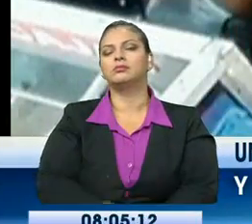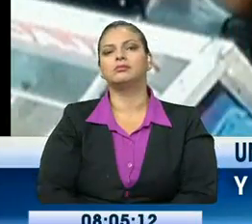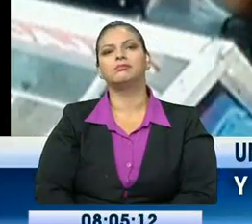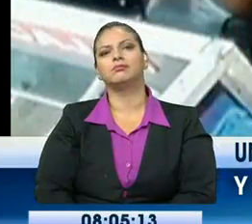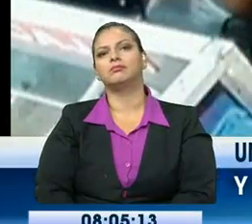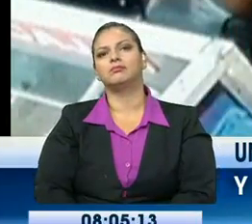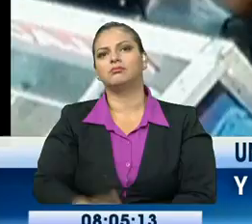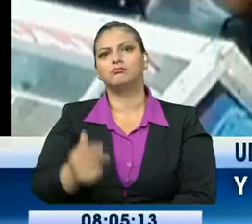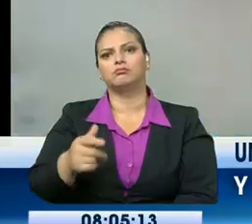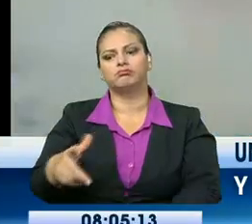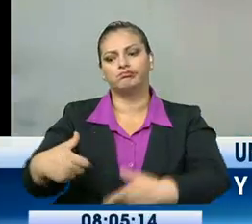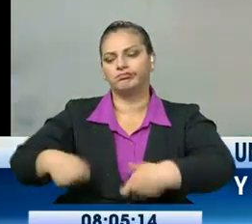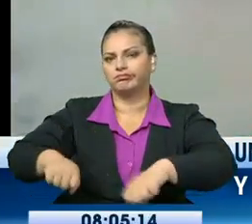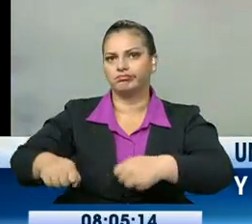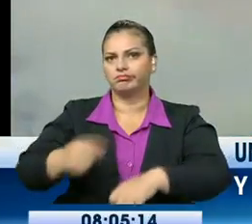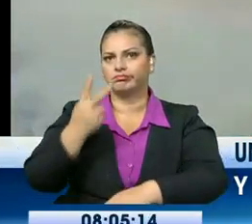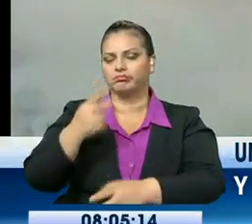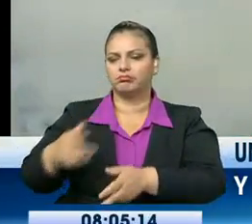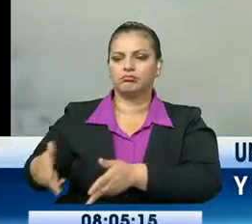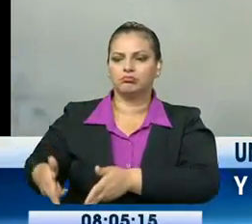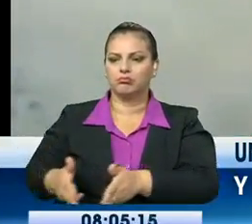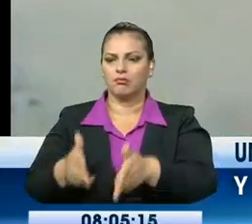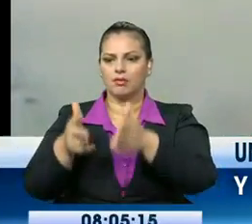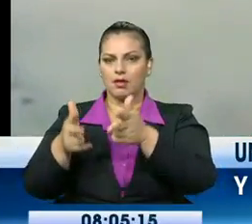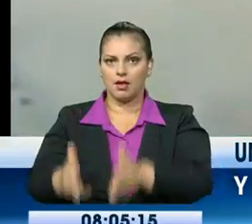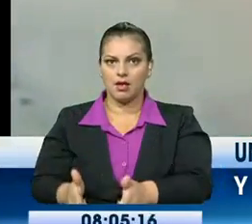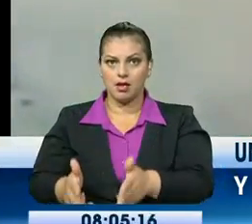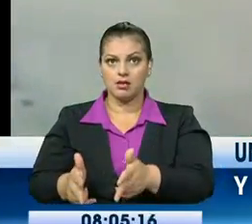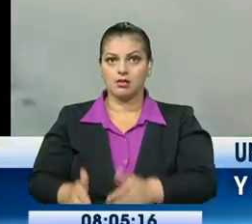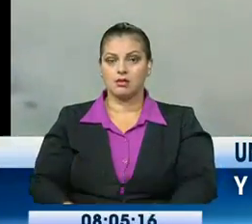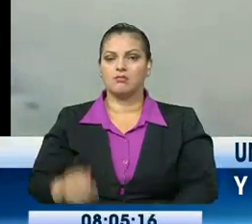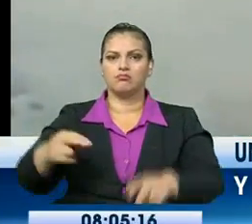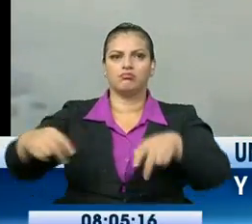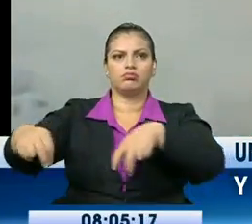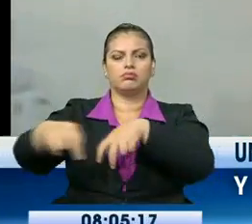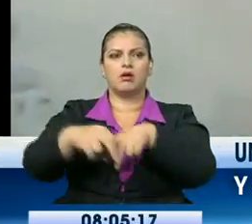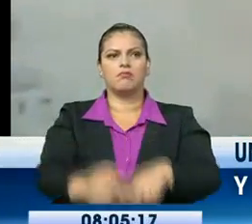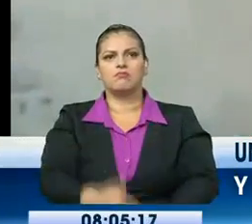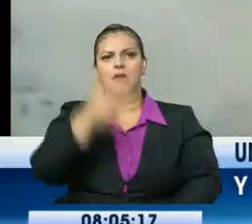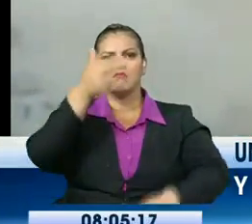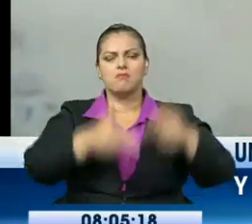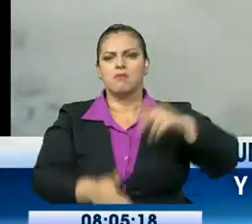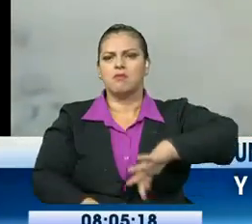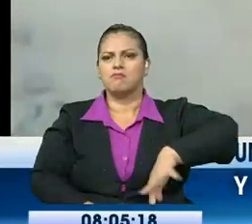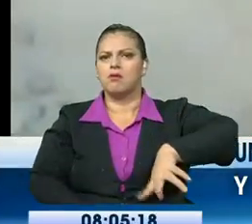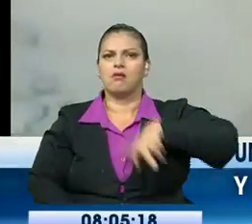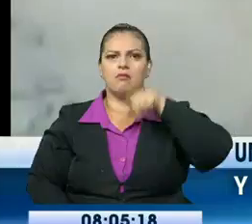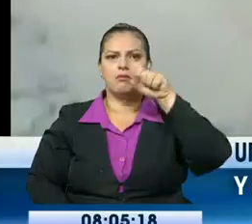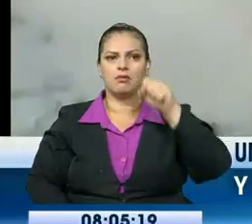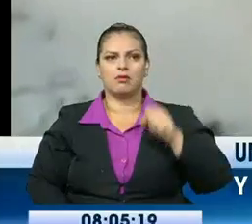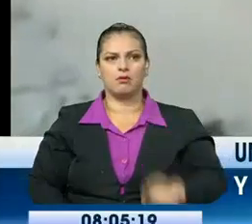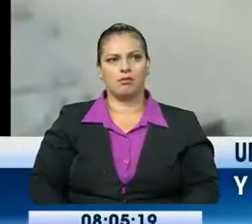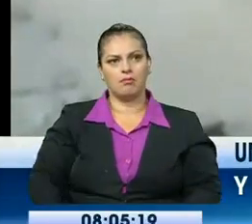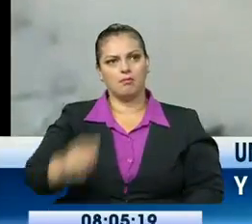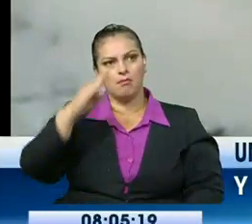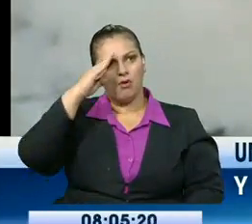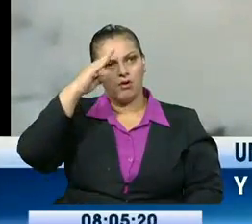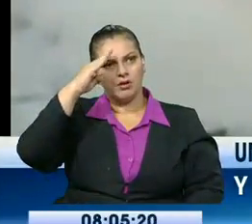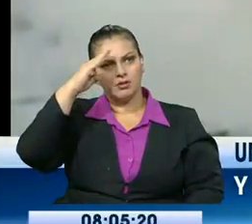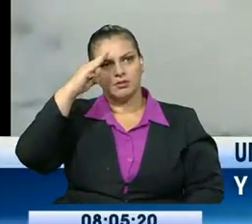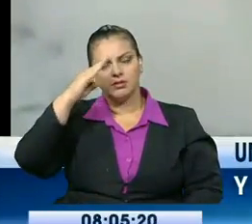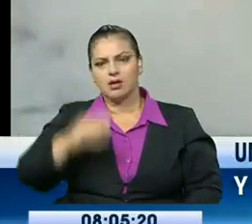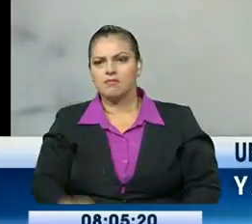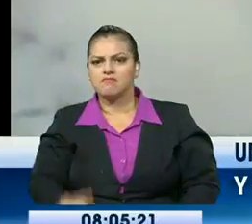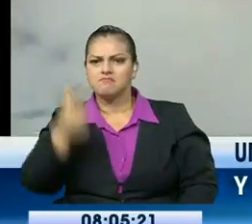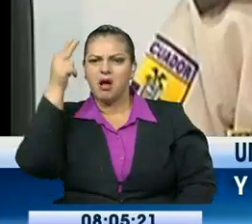de dos motocicletas. Al momento de generarse el enfrentamiento, los que esperaban en los livianos vehículos lograron